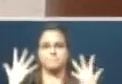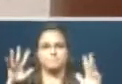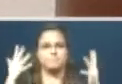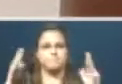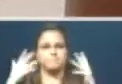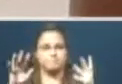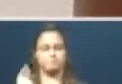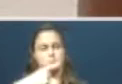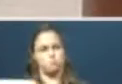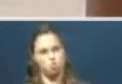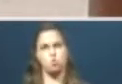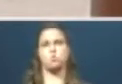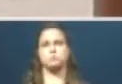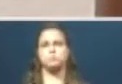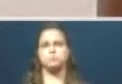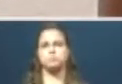seguimos